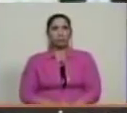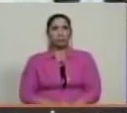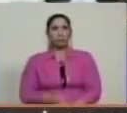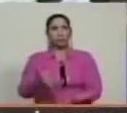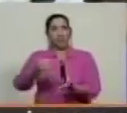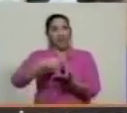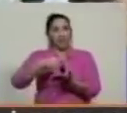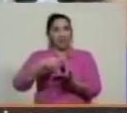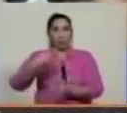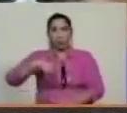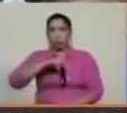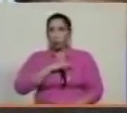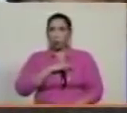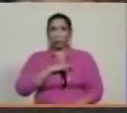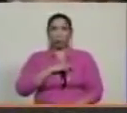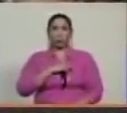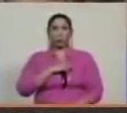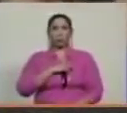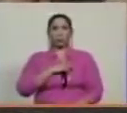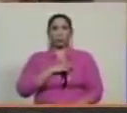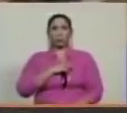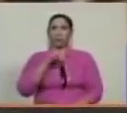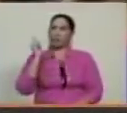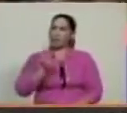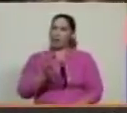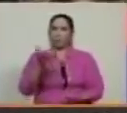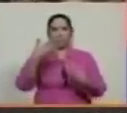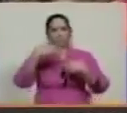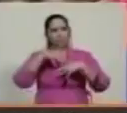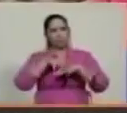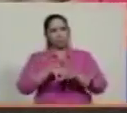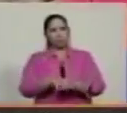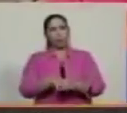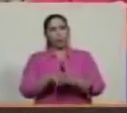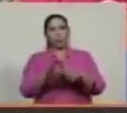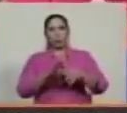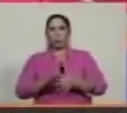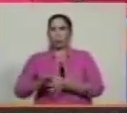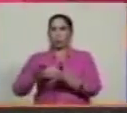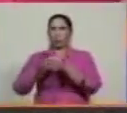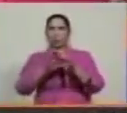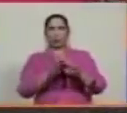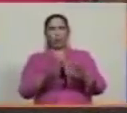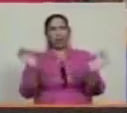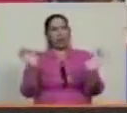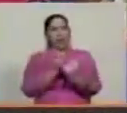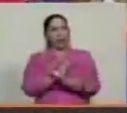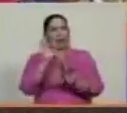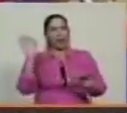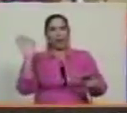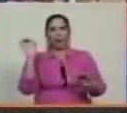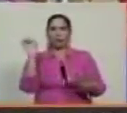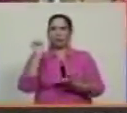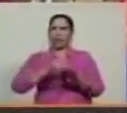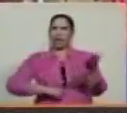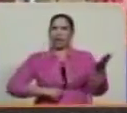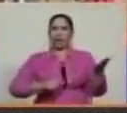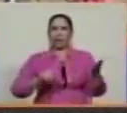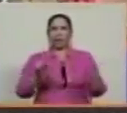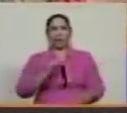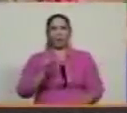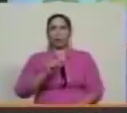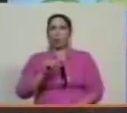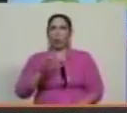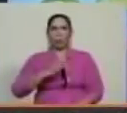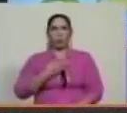¿vale? Salgamos en verdad unidos. Que nada ni nadie pueda horadar la unidad de la fuerza